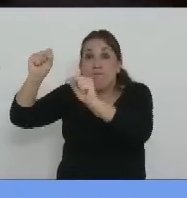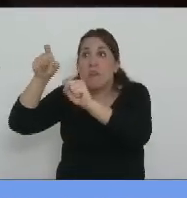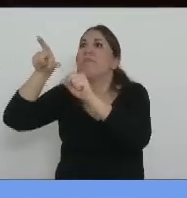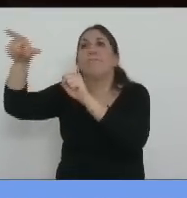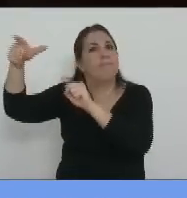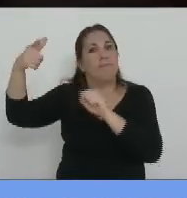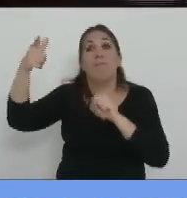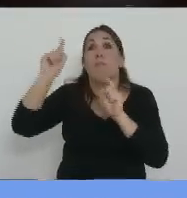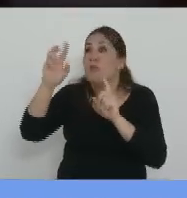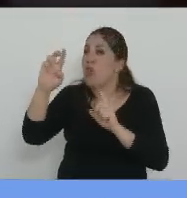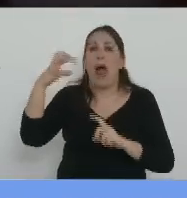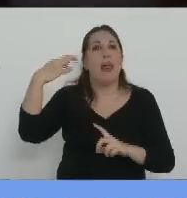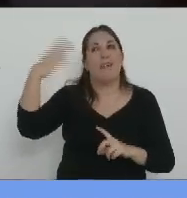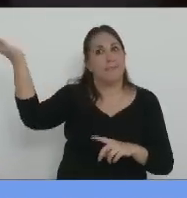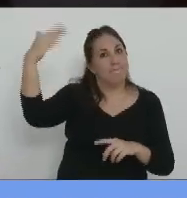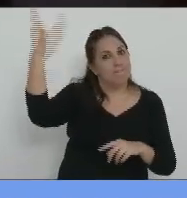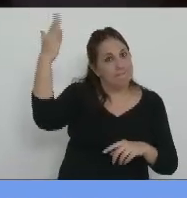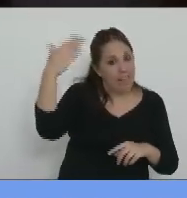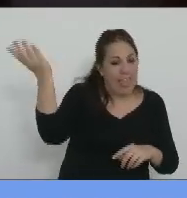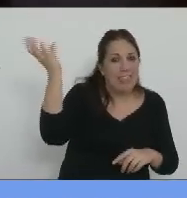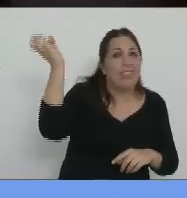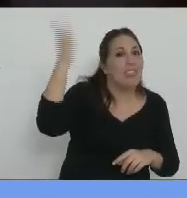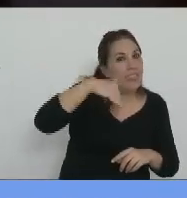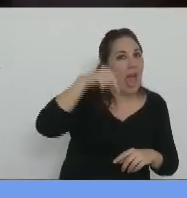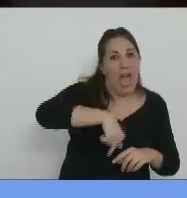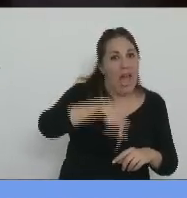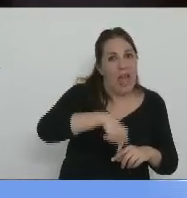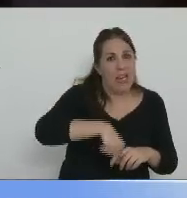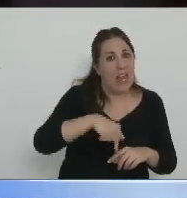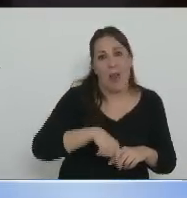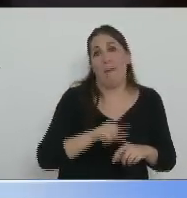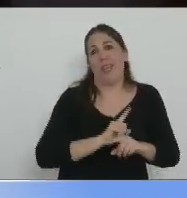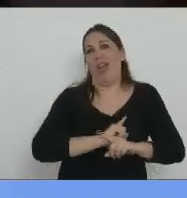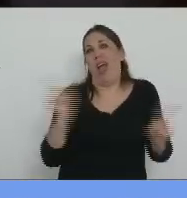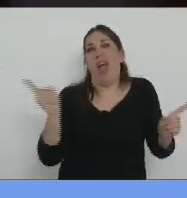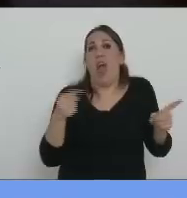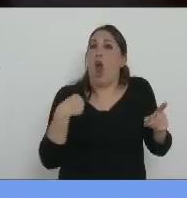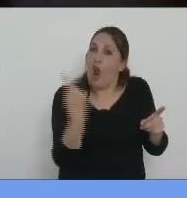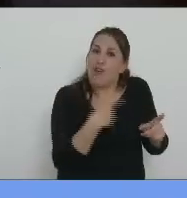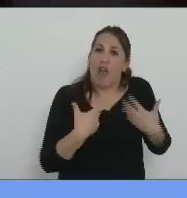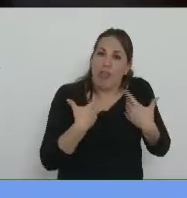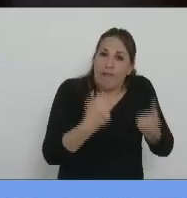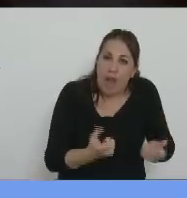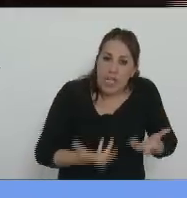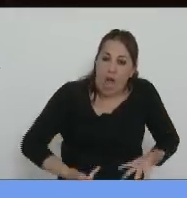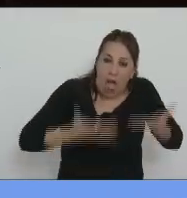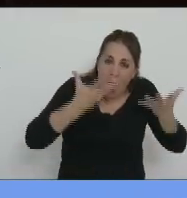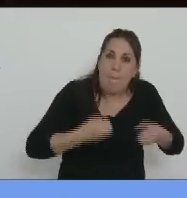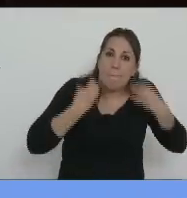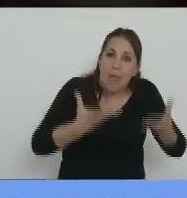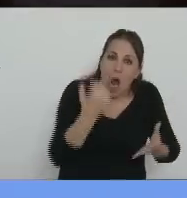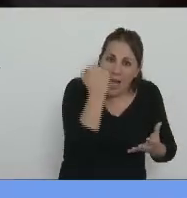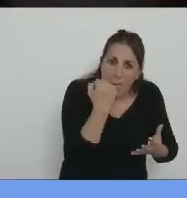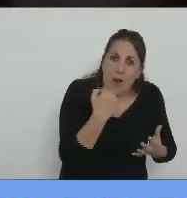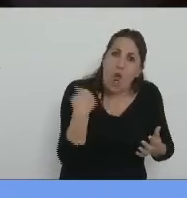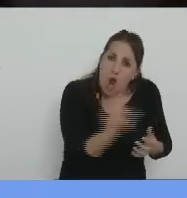dólares de afuera porque no queremos que con el crecimiento nuestro con la mejora de la economía terminemos pagando en el